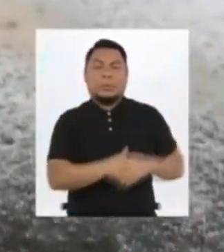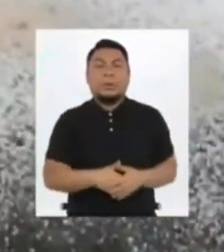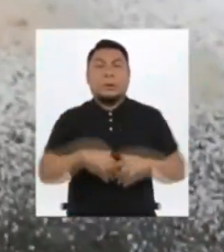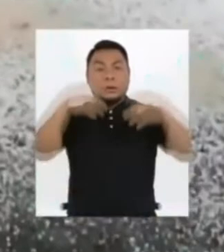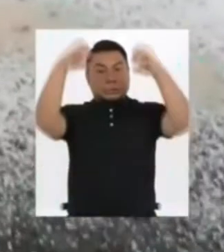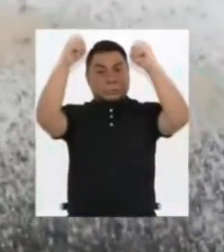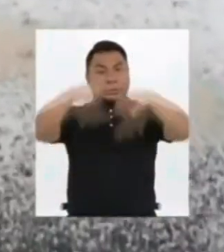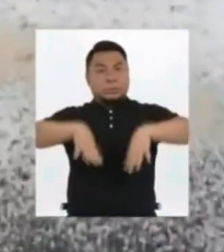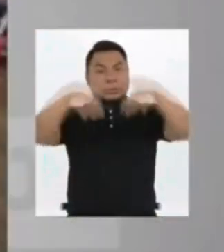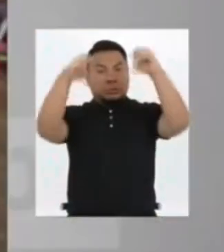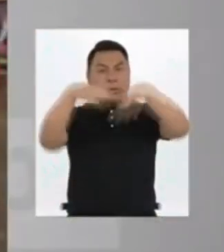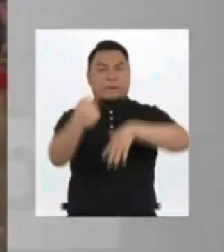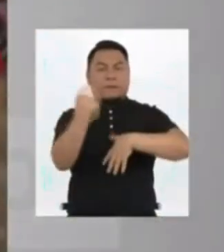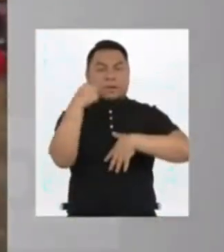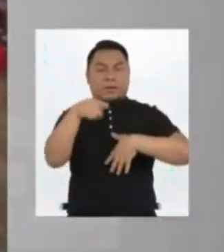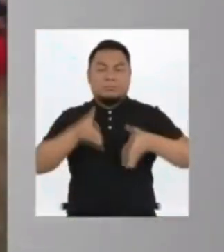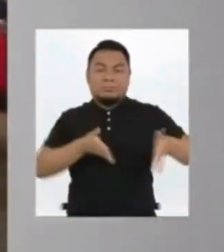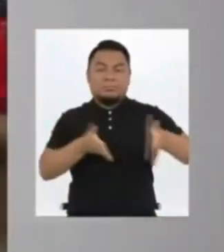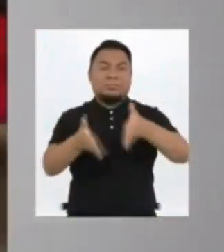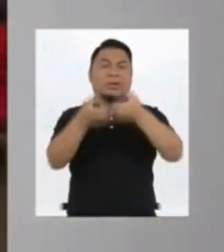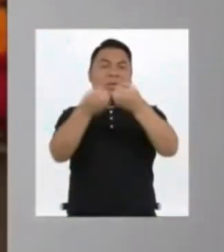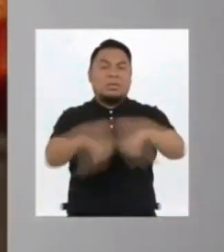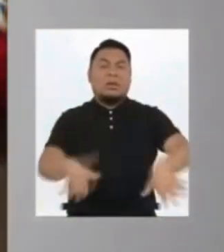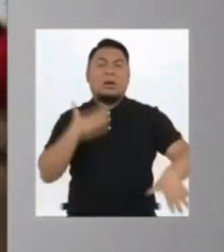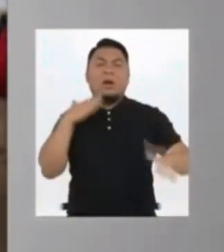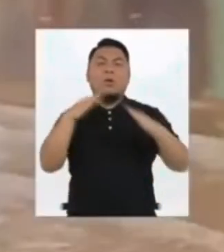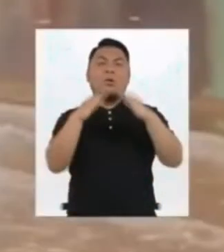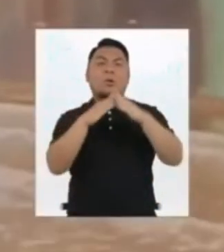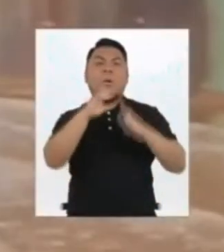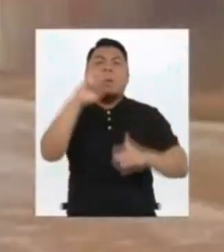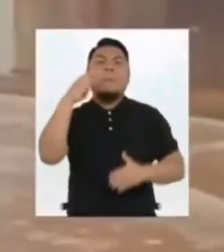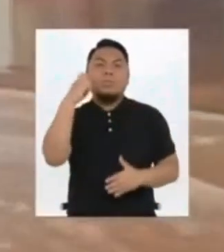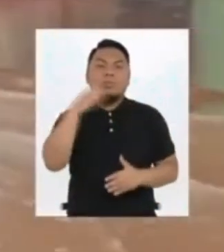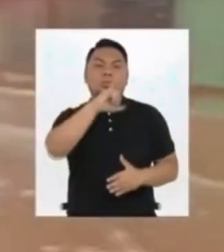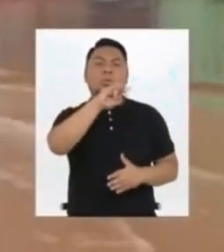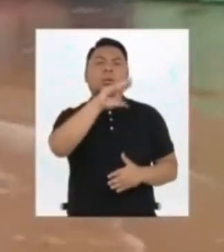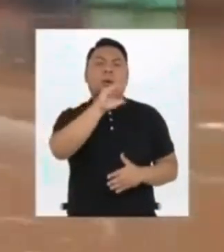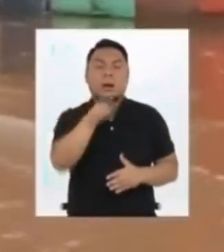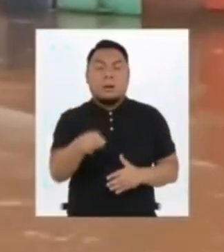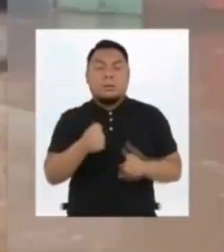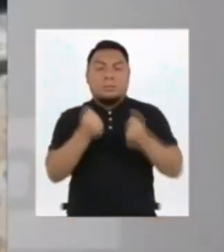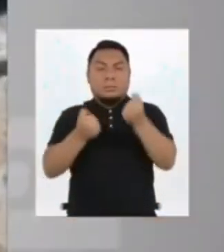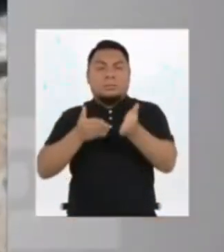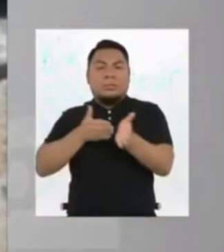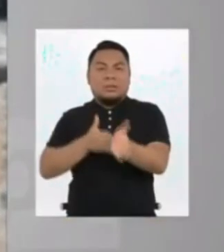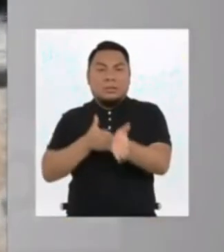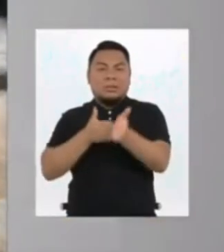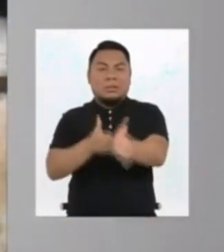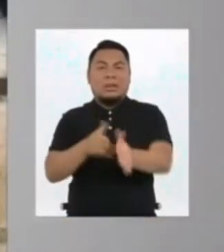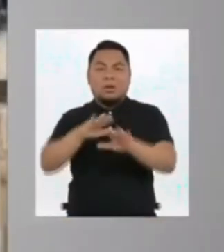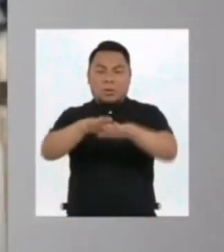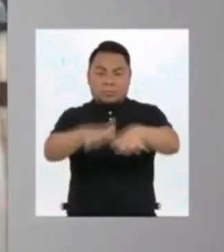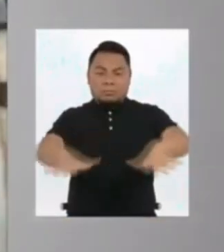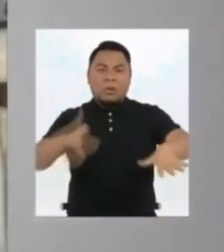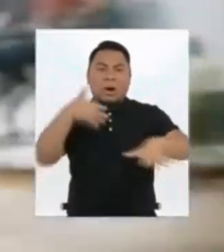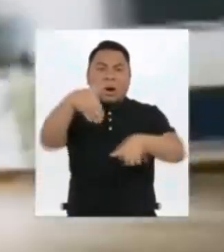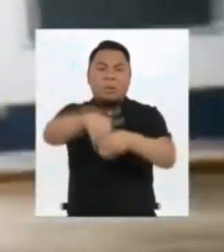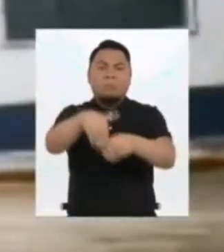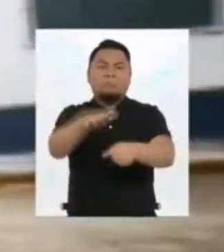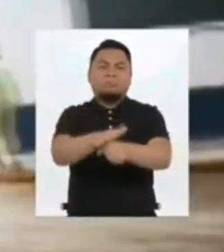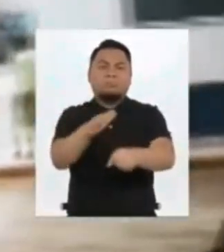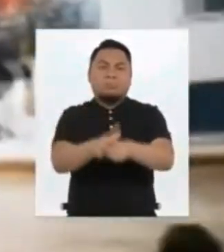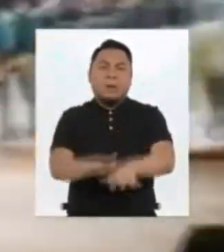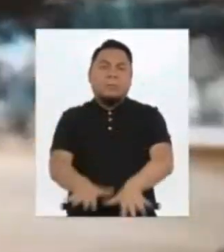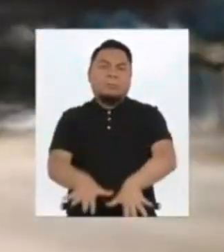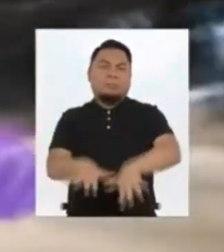Granizada y lluvia afectaron calles y casas en Juliaca y Puno. Tránsito vehicular y sistemas de alcantarillado y desagües